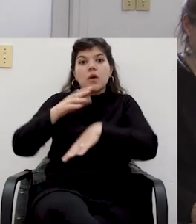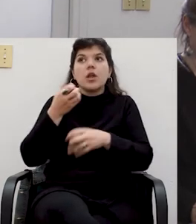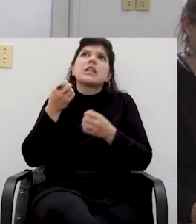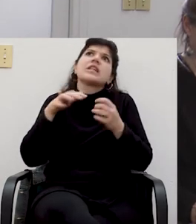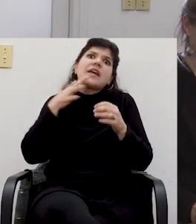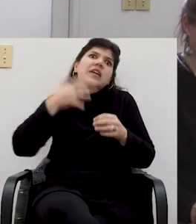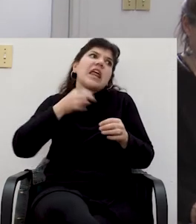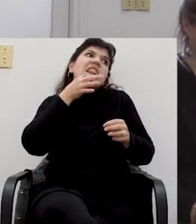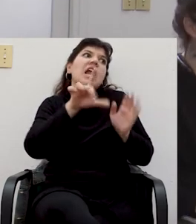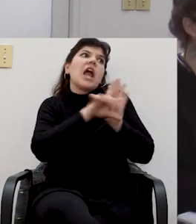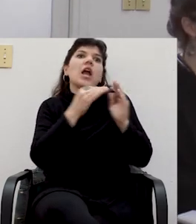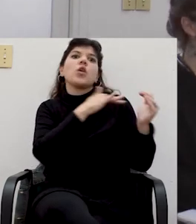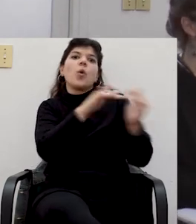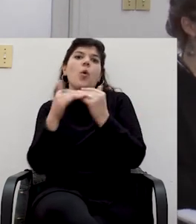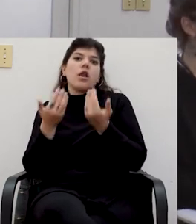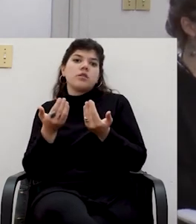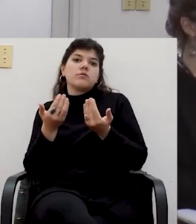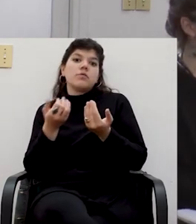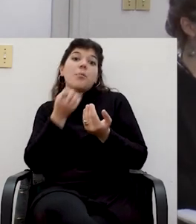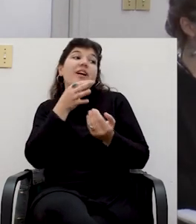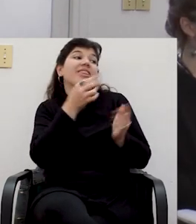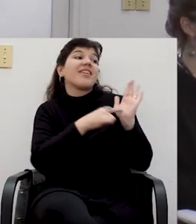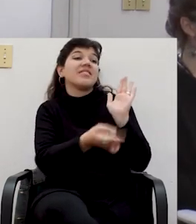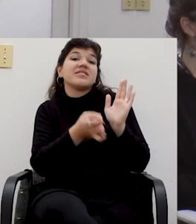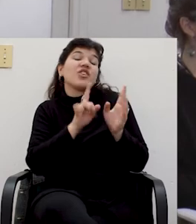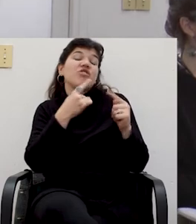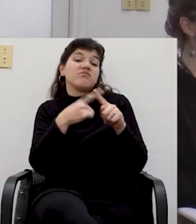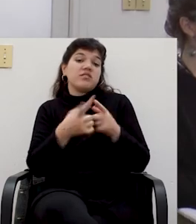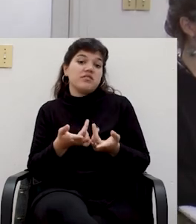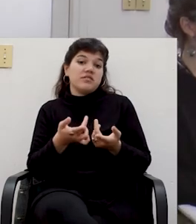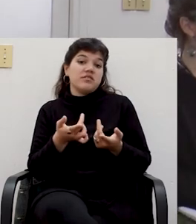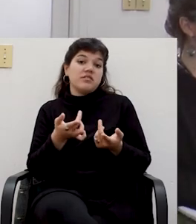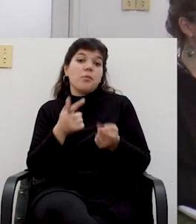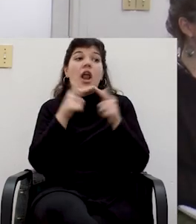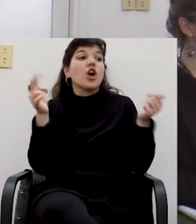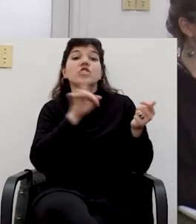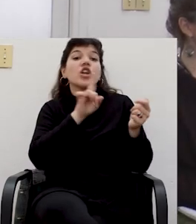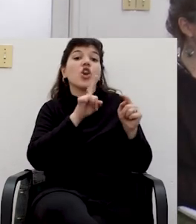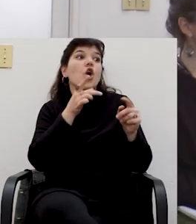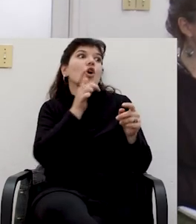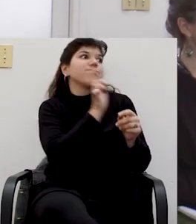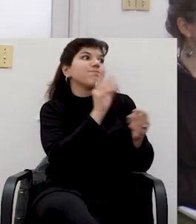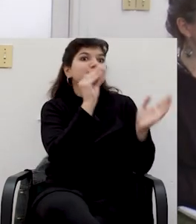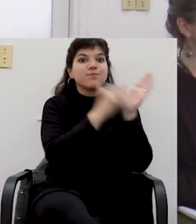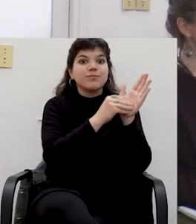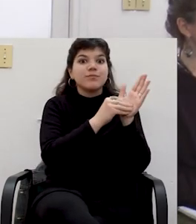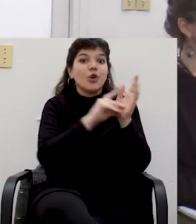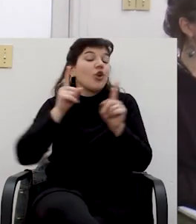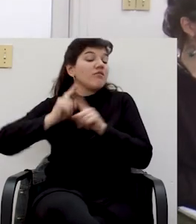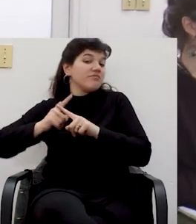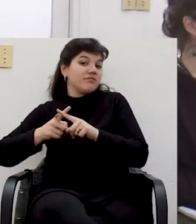ley? Porque lo que no se dice no existe. Porque lo que no se nombra no existe.